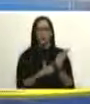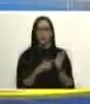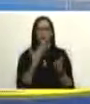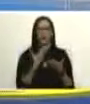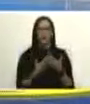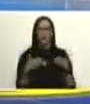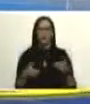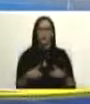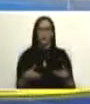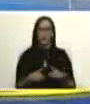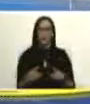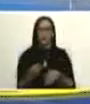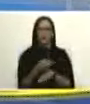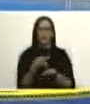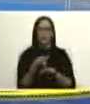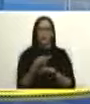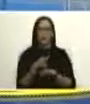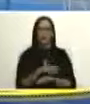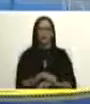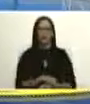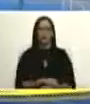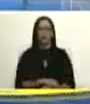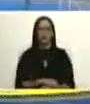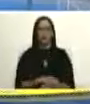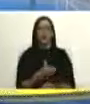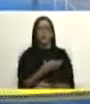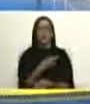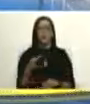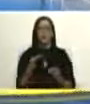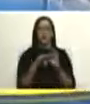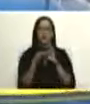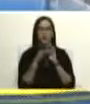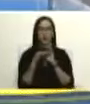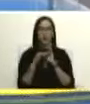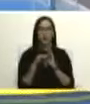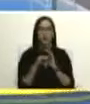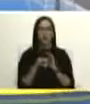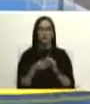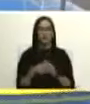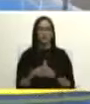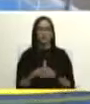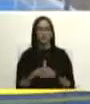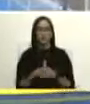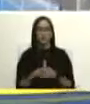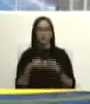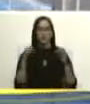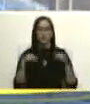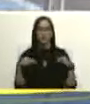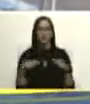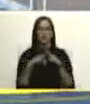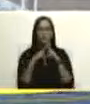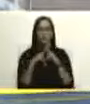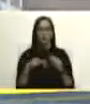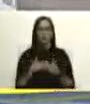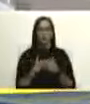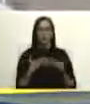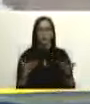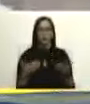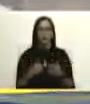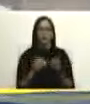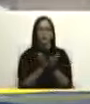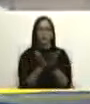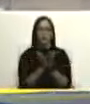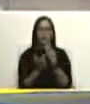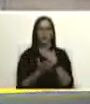esfuerzo, a su gobierno, en perfecta unión cívico-militar. Hoy nos encontramos hoy entregando la Escuela